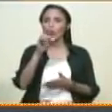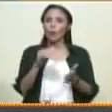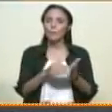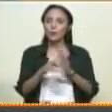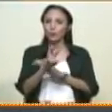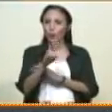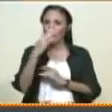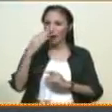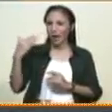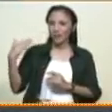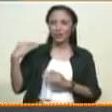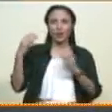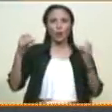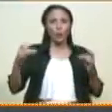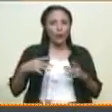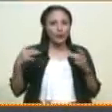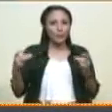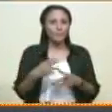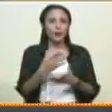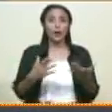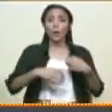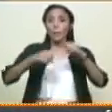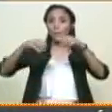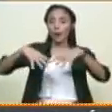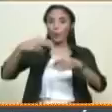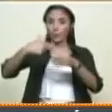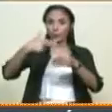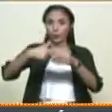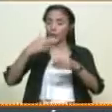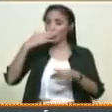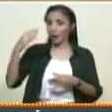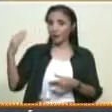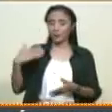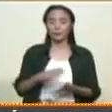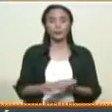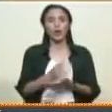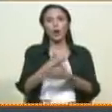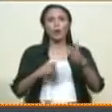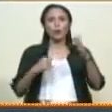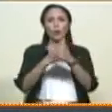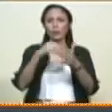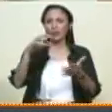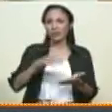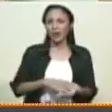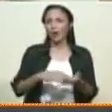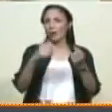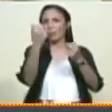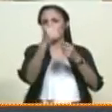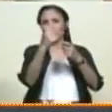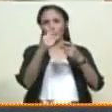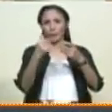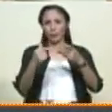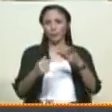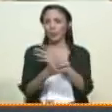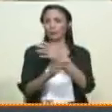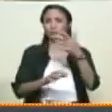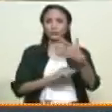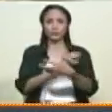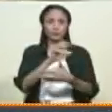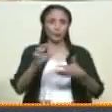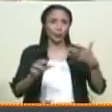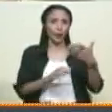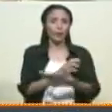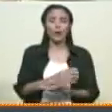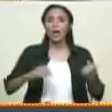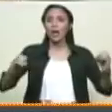2002 y la guarimba y el golpe de Estado y los intentos de desestabilización y la